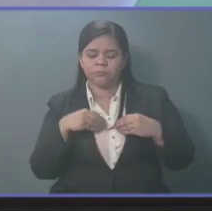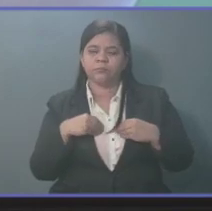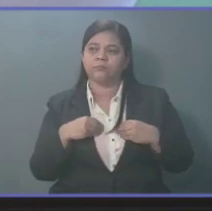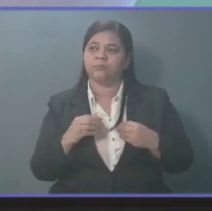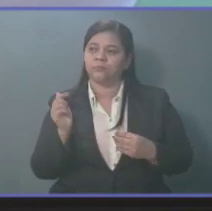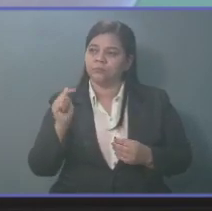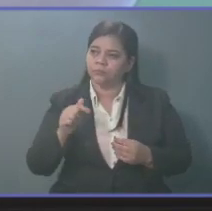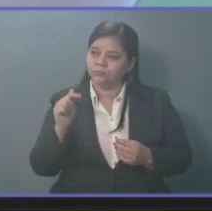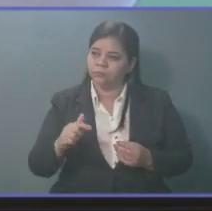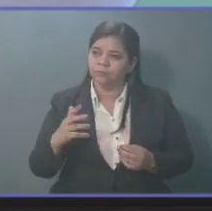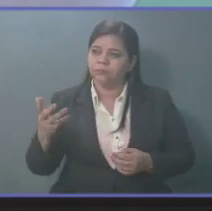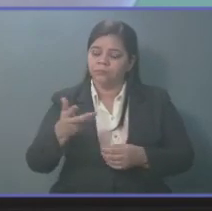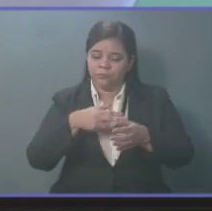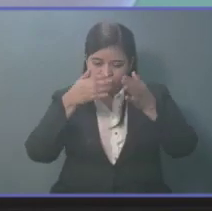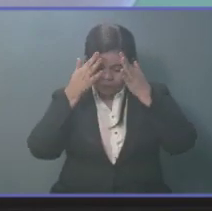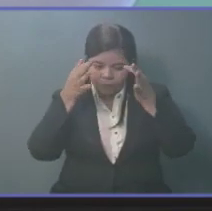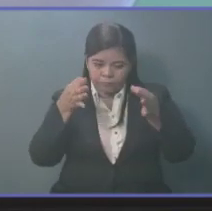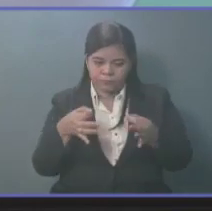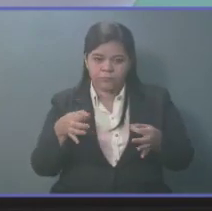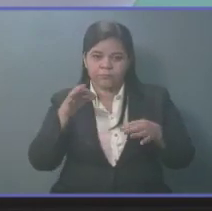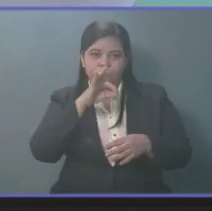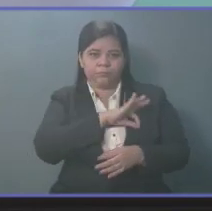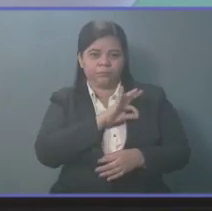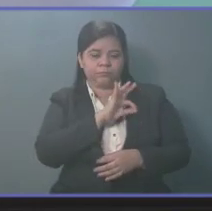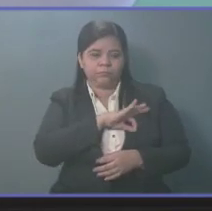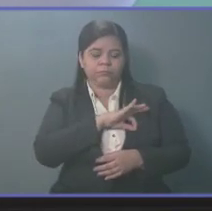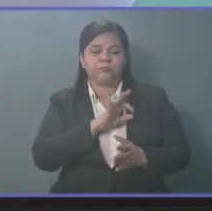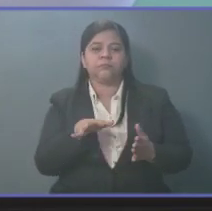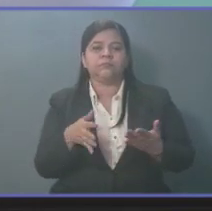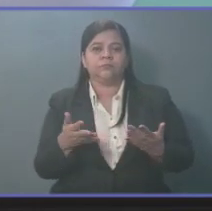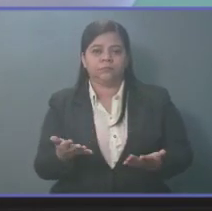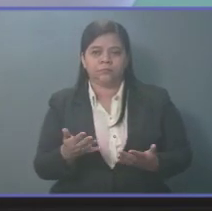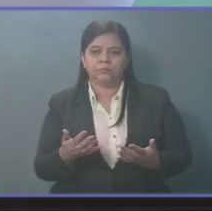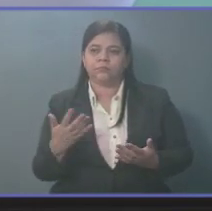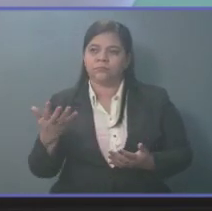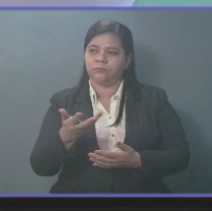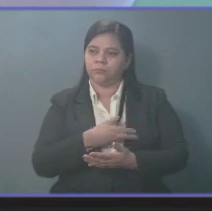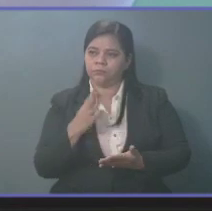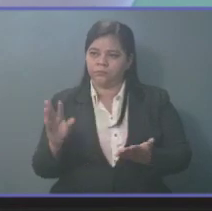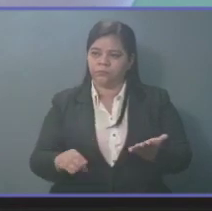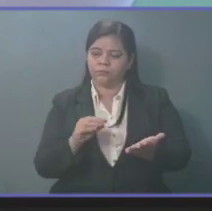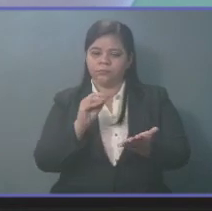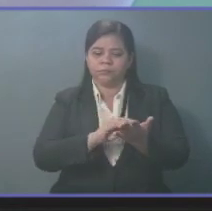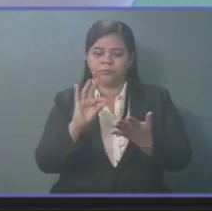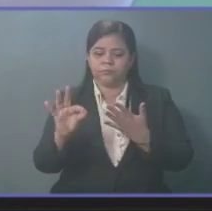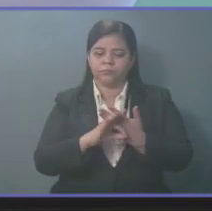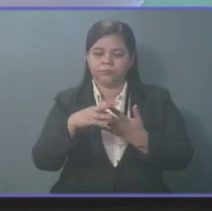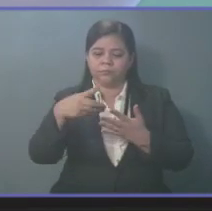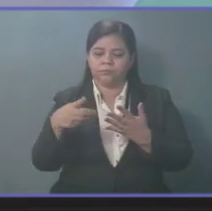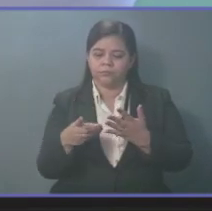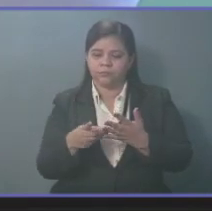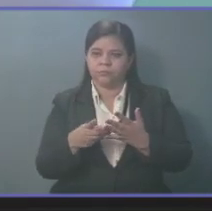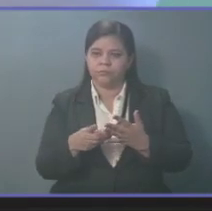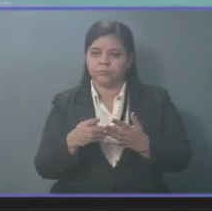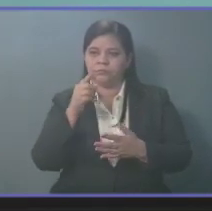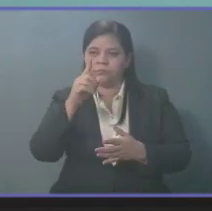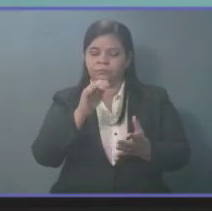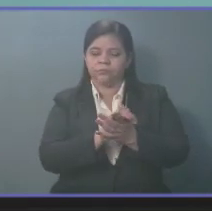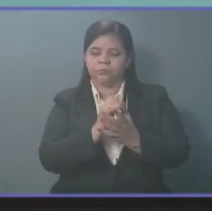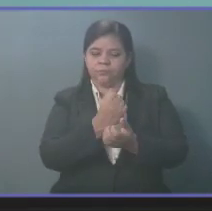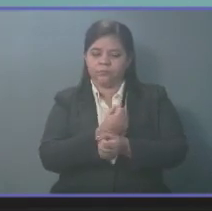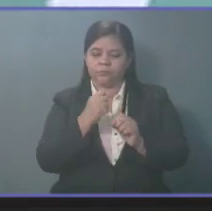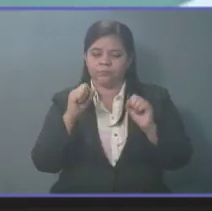por ello ha concluido emitir dictamen favorable, para lo cual adjunta el respectivo proyecto de decreto, Dios